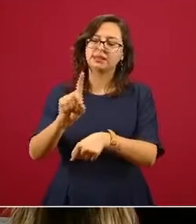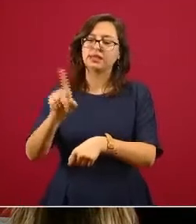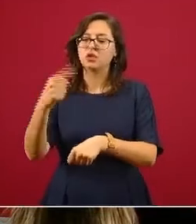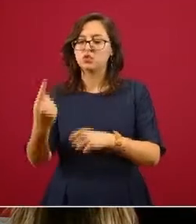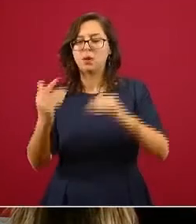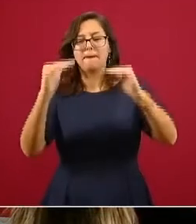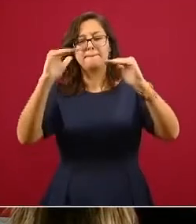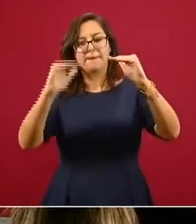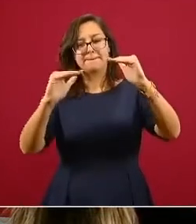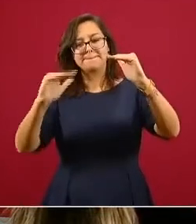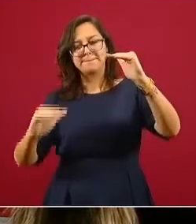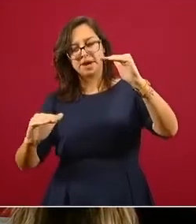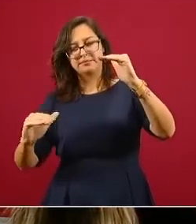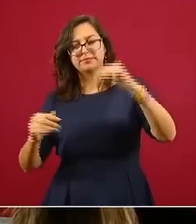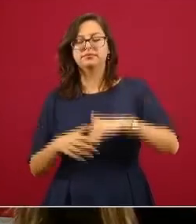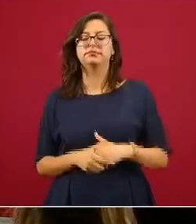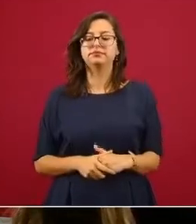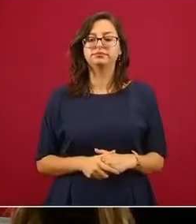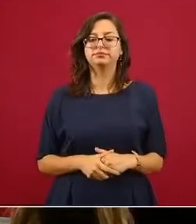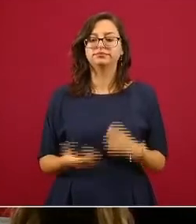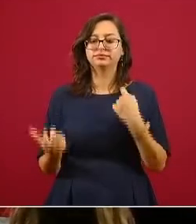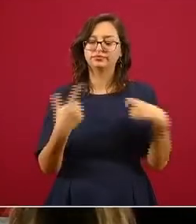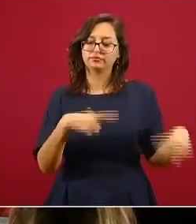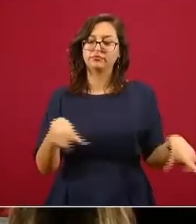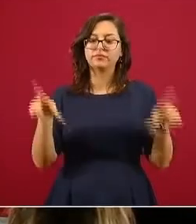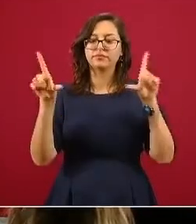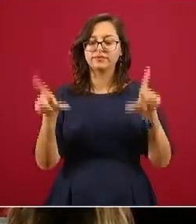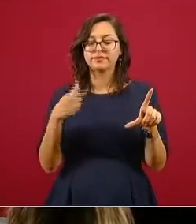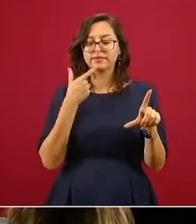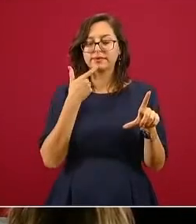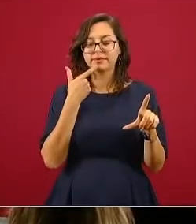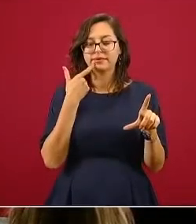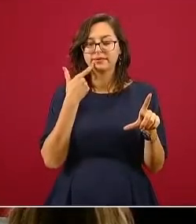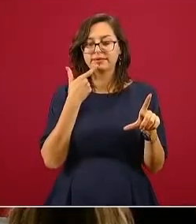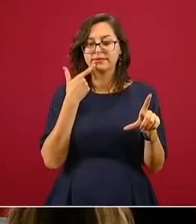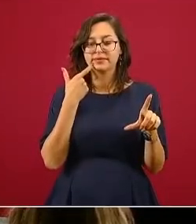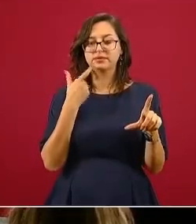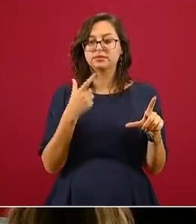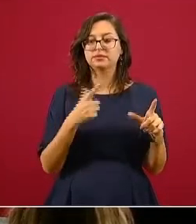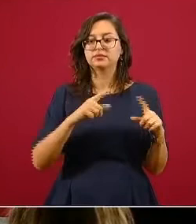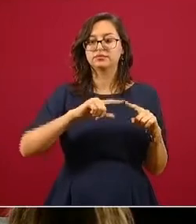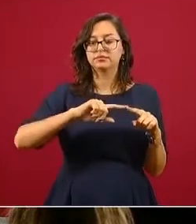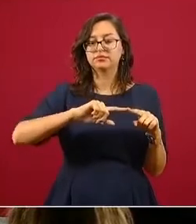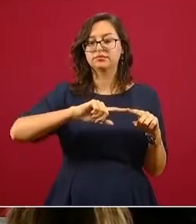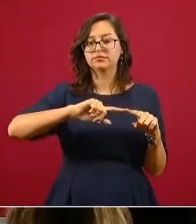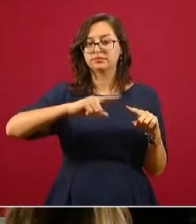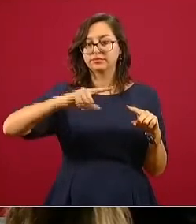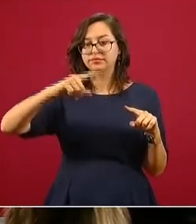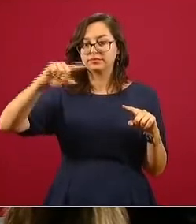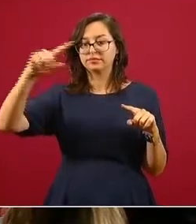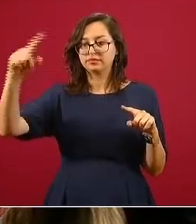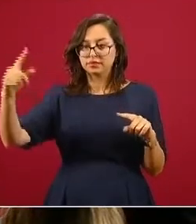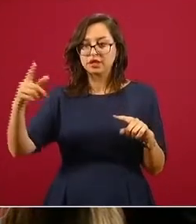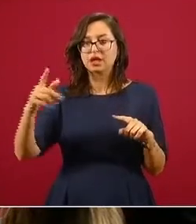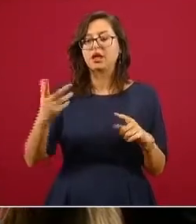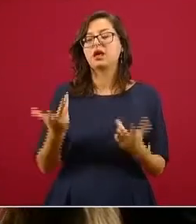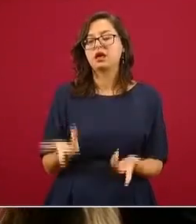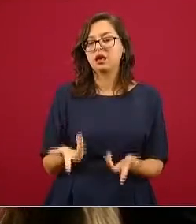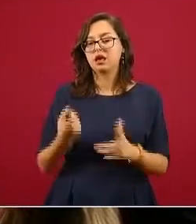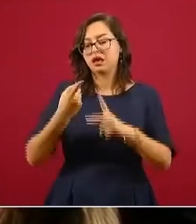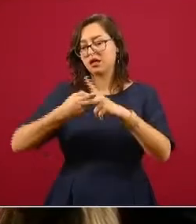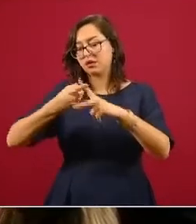31. Vamos a ver la siguiente diapositiva, donde tenemos la curva epidémica de casos estimados, recordando